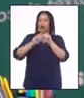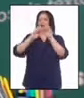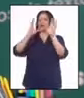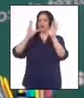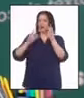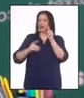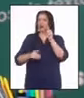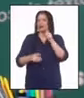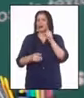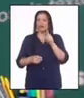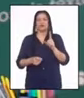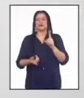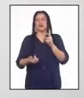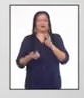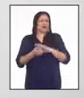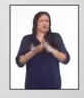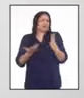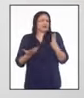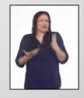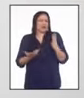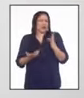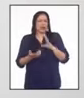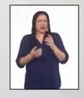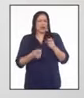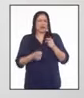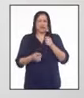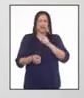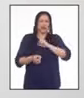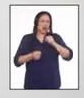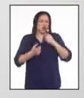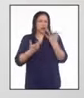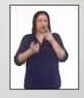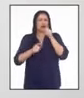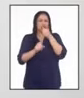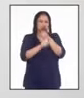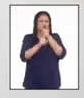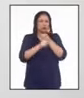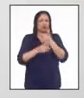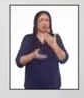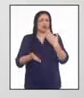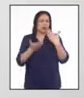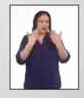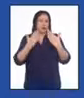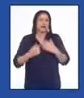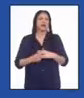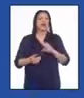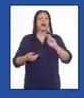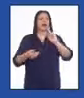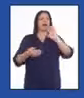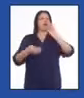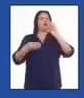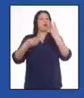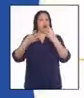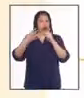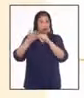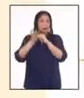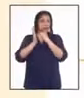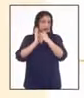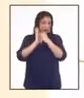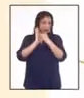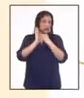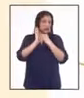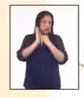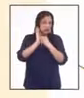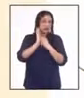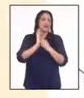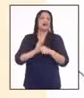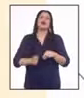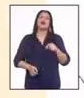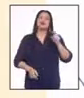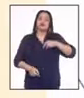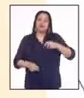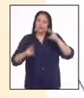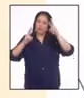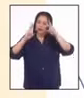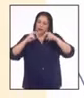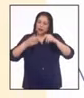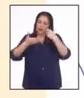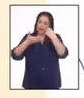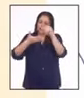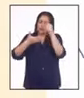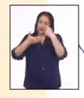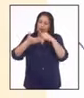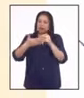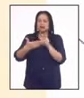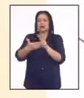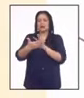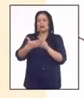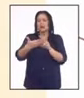sería muy incoherente. Ahora vamos por el cuarto criterio. Tenemos que revisar si en el